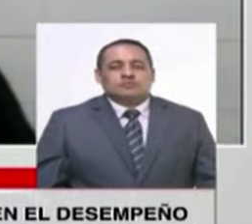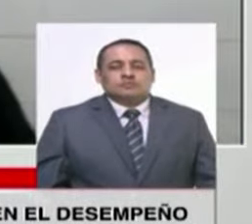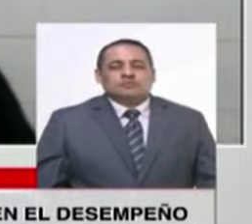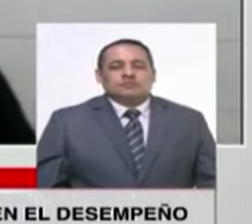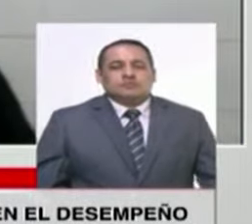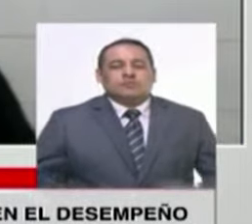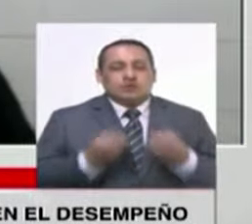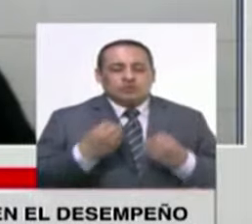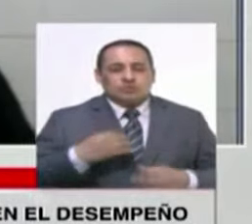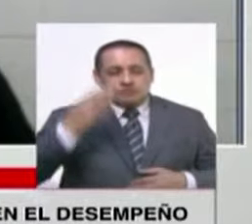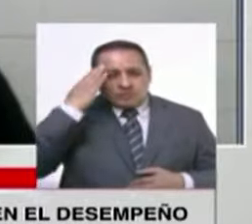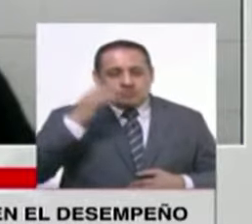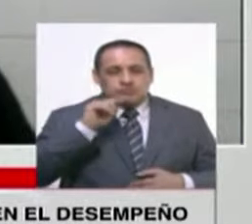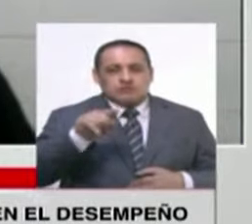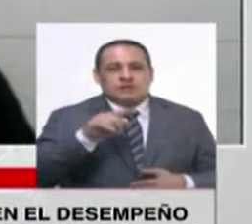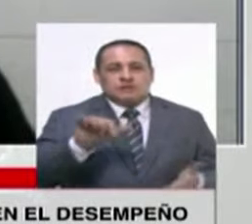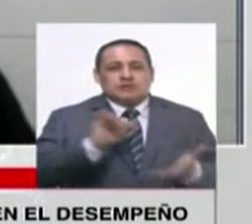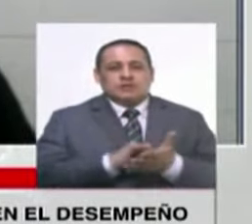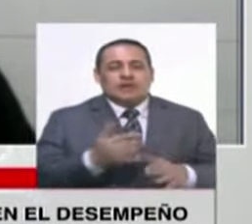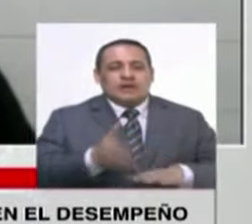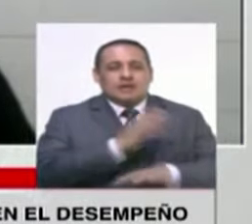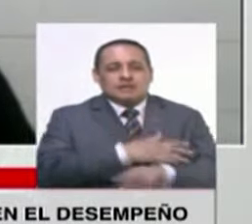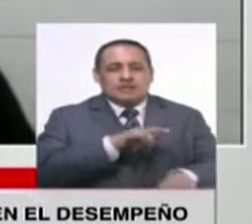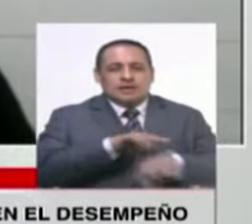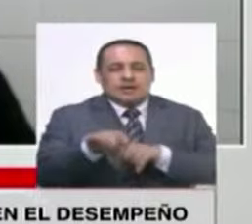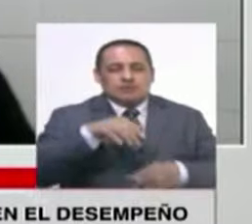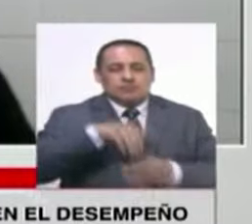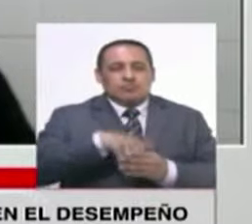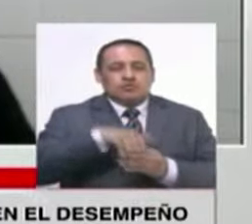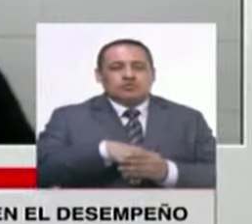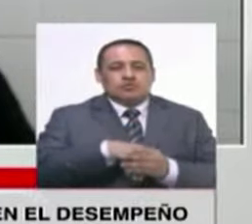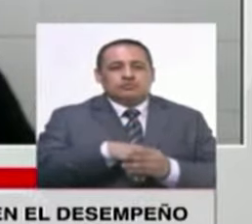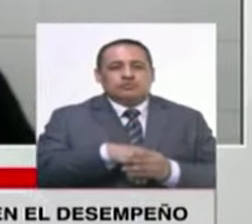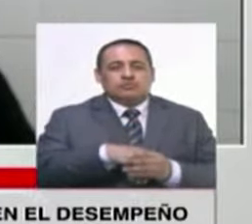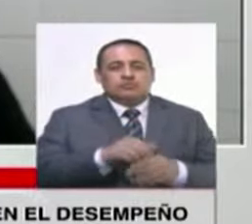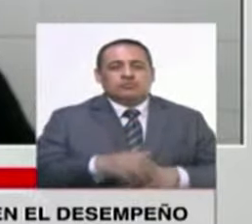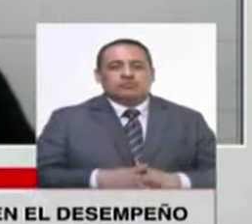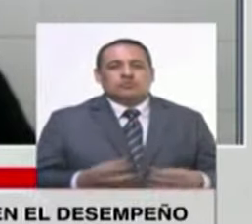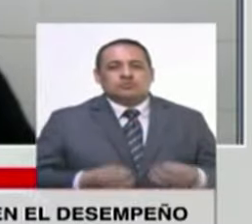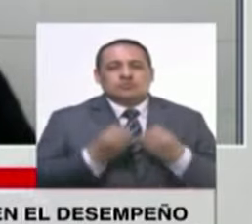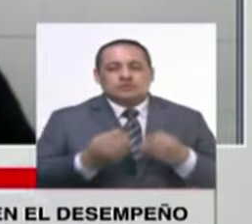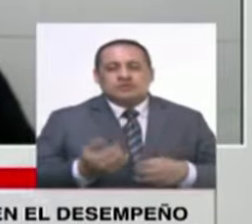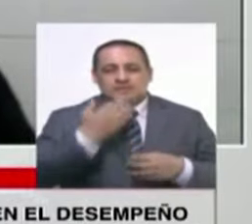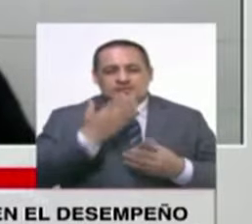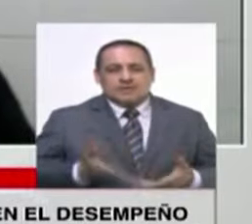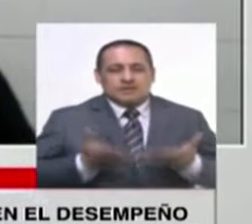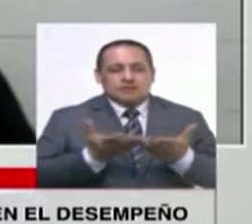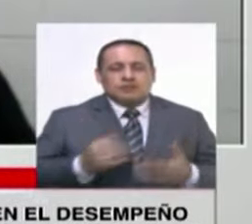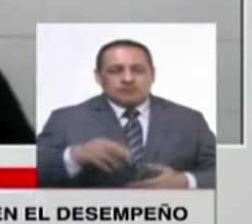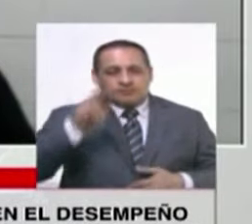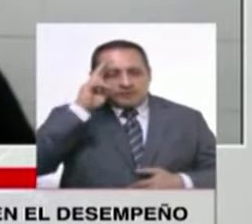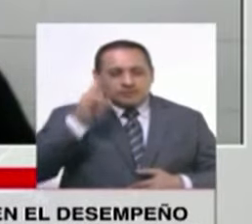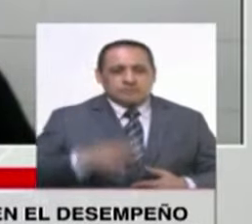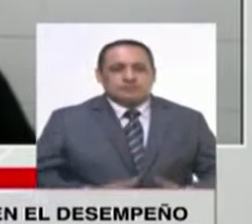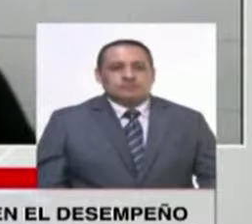¿Cómo sabe usted que hubo fraude electoral y quién le dio la confianza?